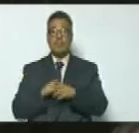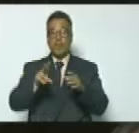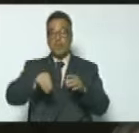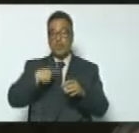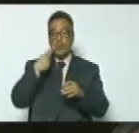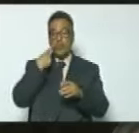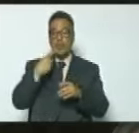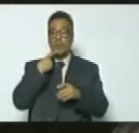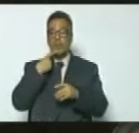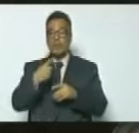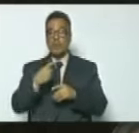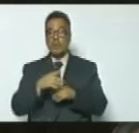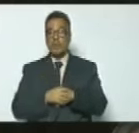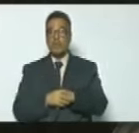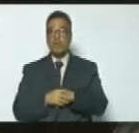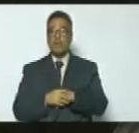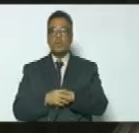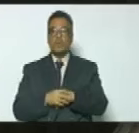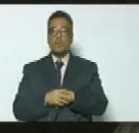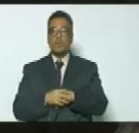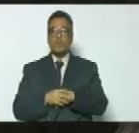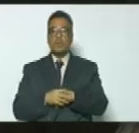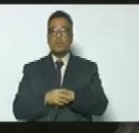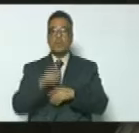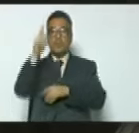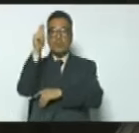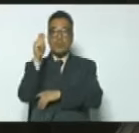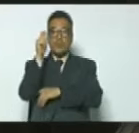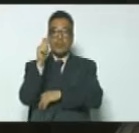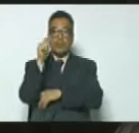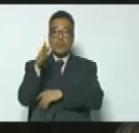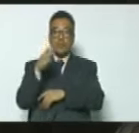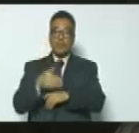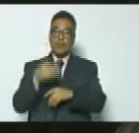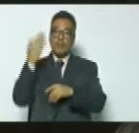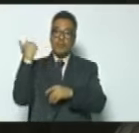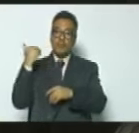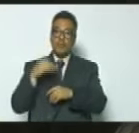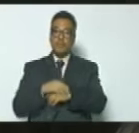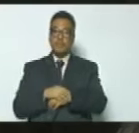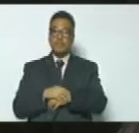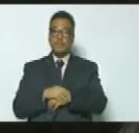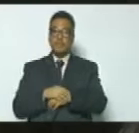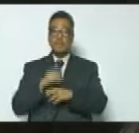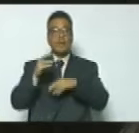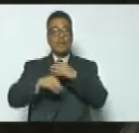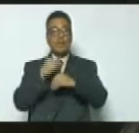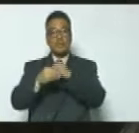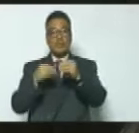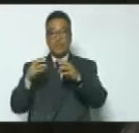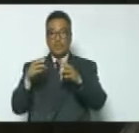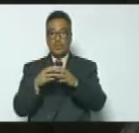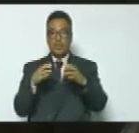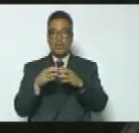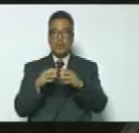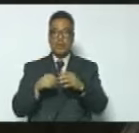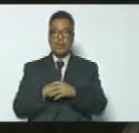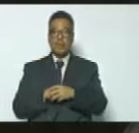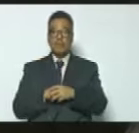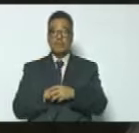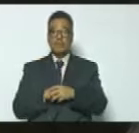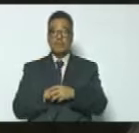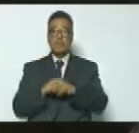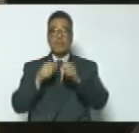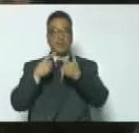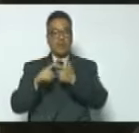Pudimos, como dijo el diputado que me antecedió, hacer un equipo